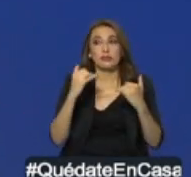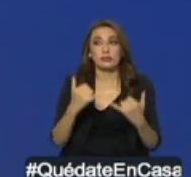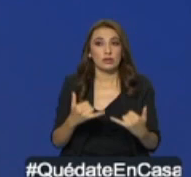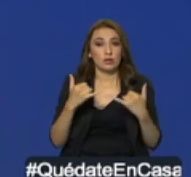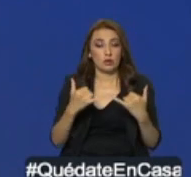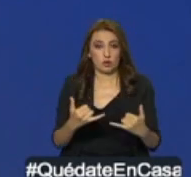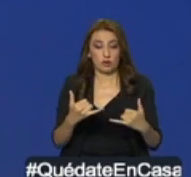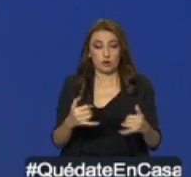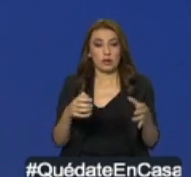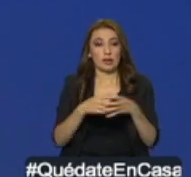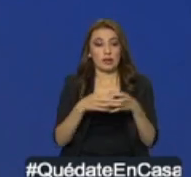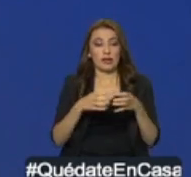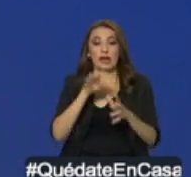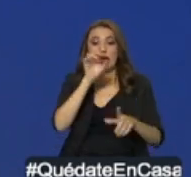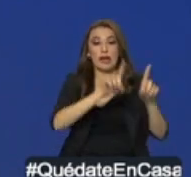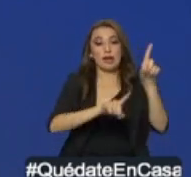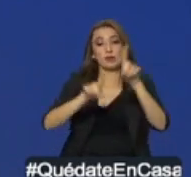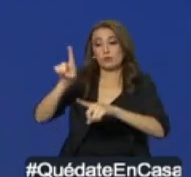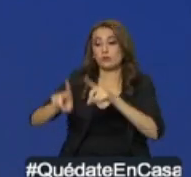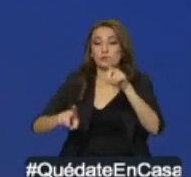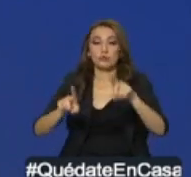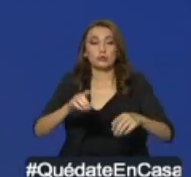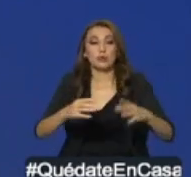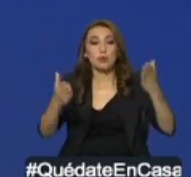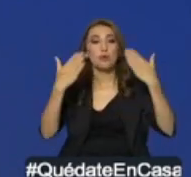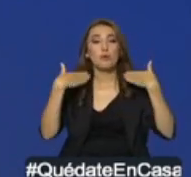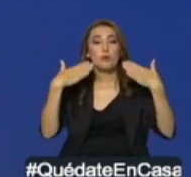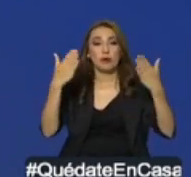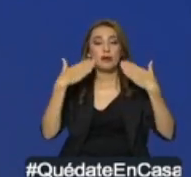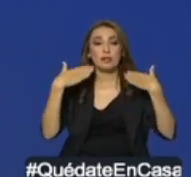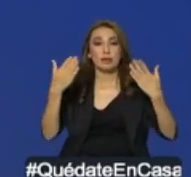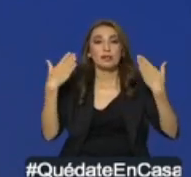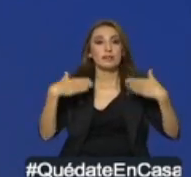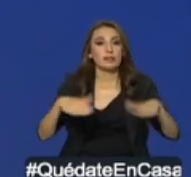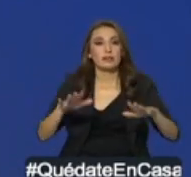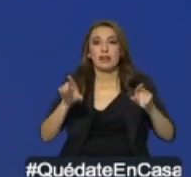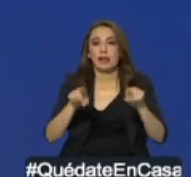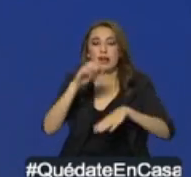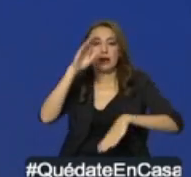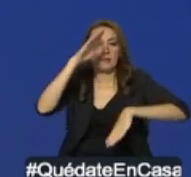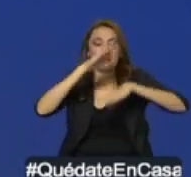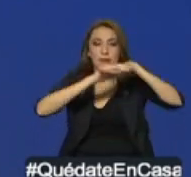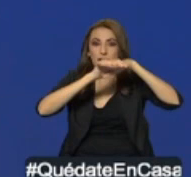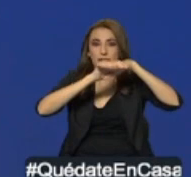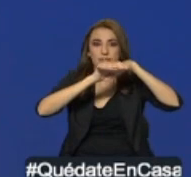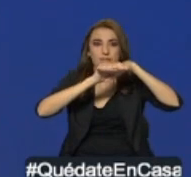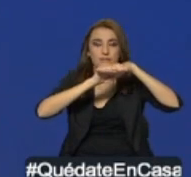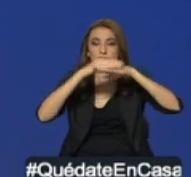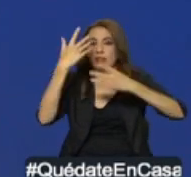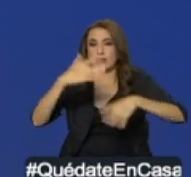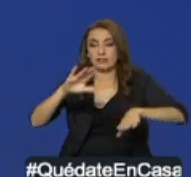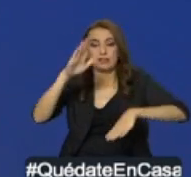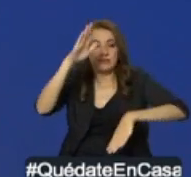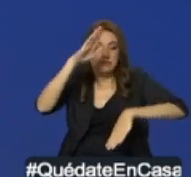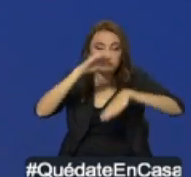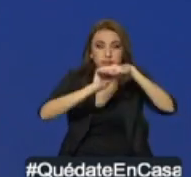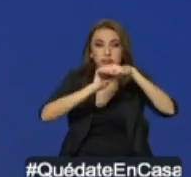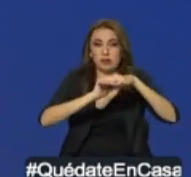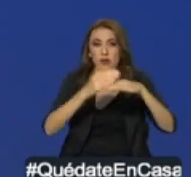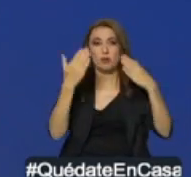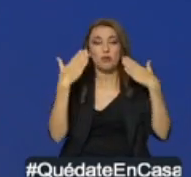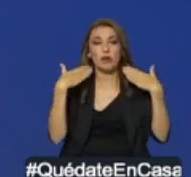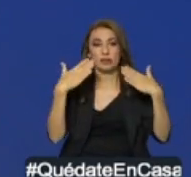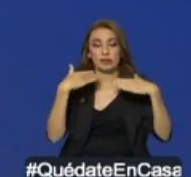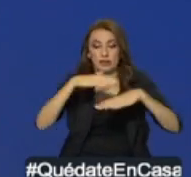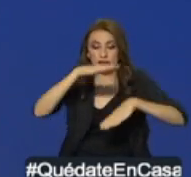en el cual la mayoría de los sectores de guayaquil están llegando a la meseta de la curva epidemiológica a ese plato